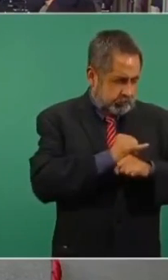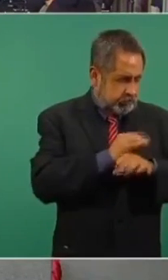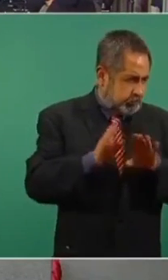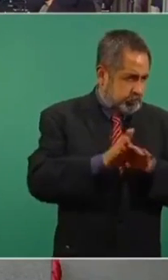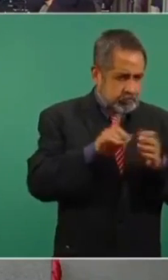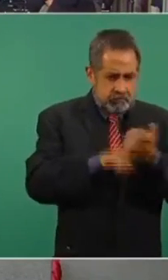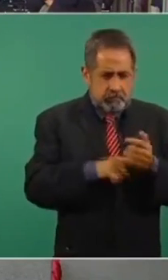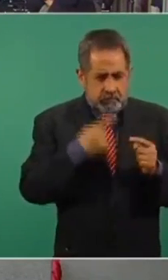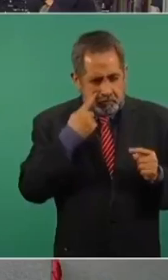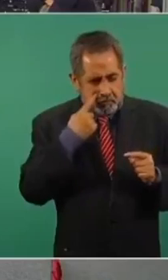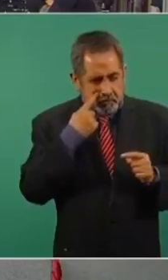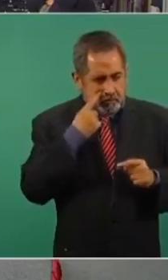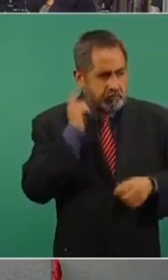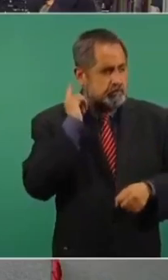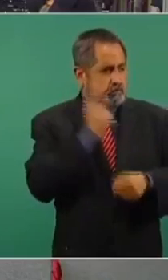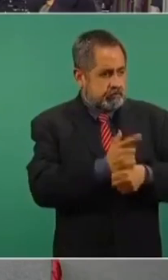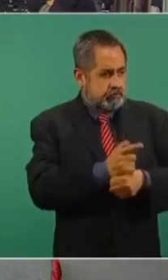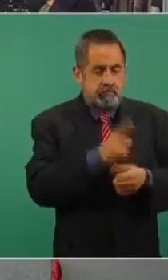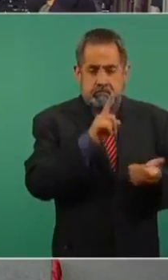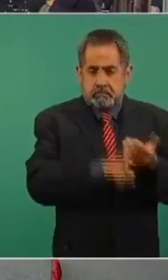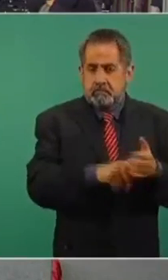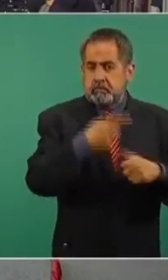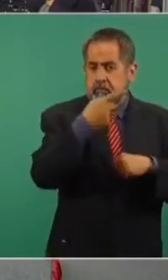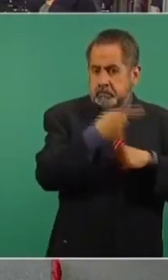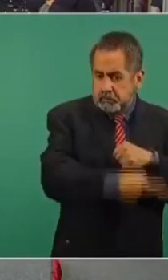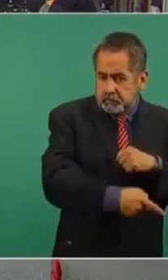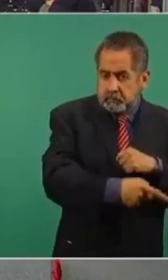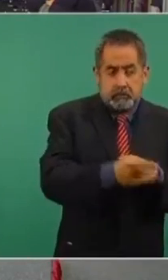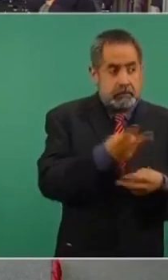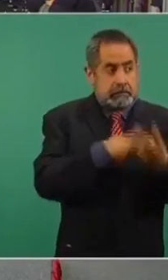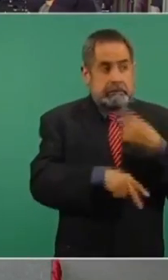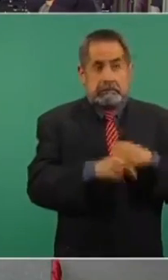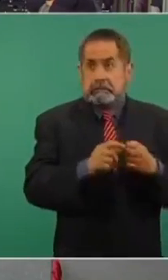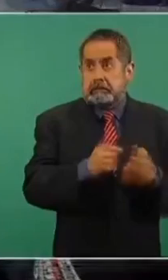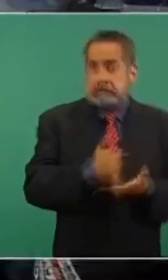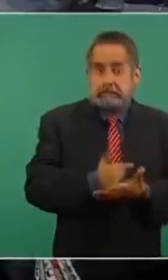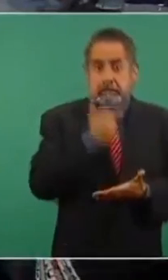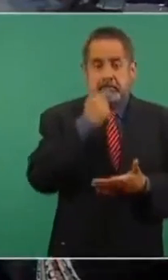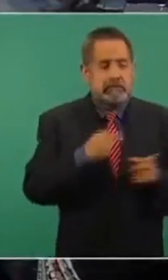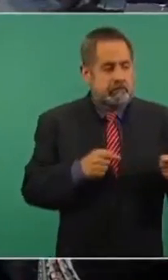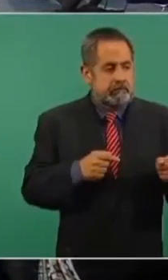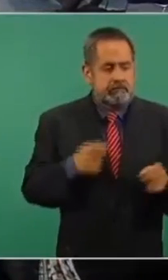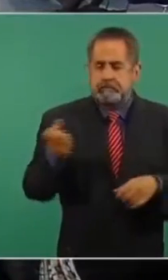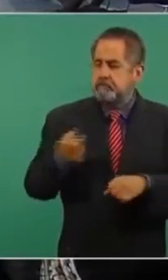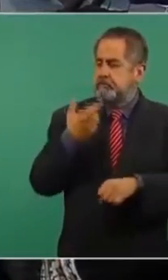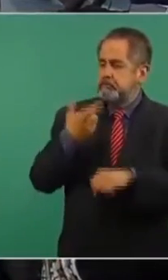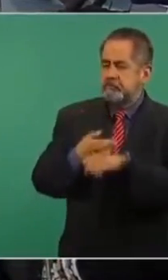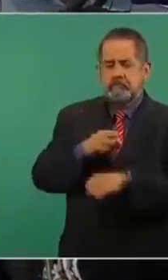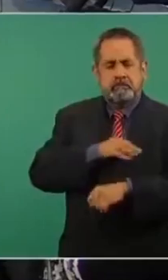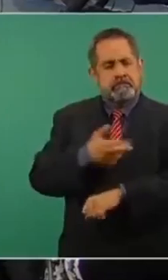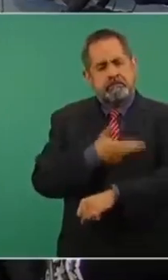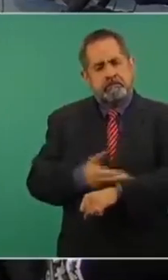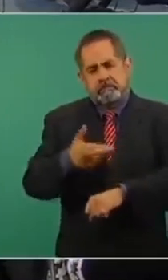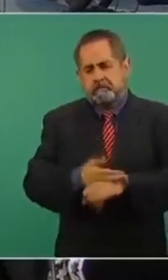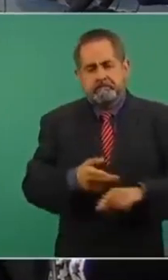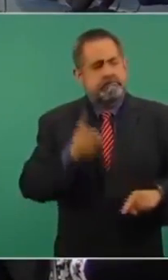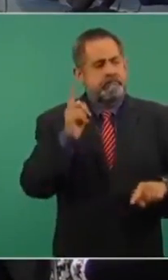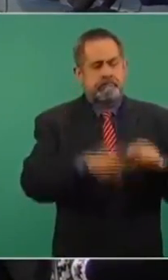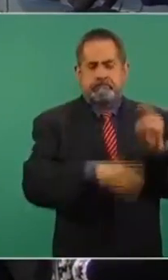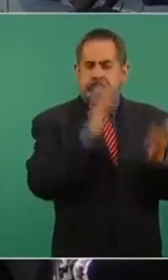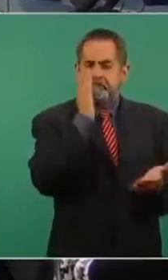practique revela peligro o daño inminente, la Secretaría dispondrá de inmediato la